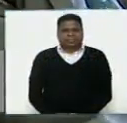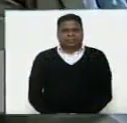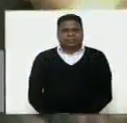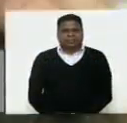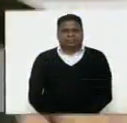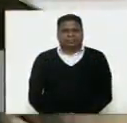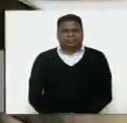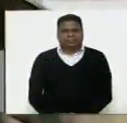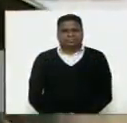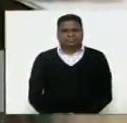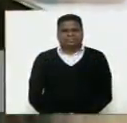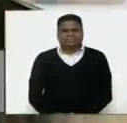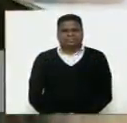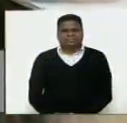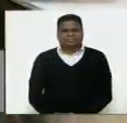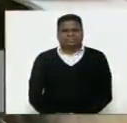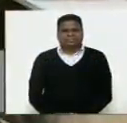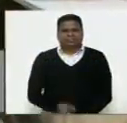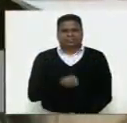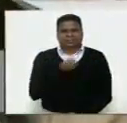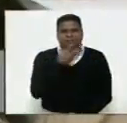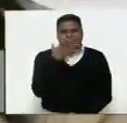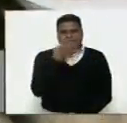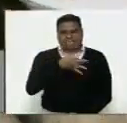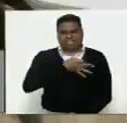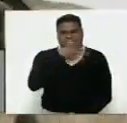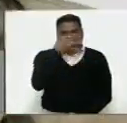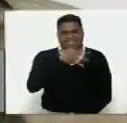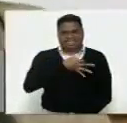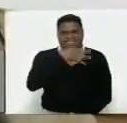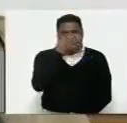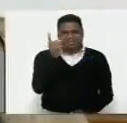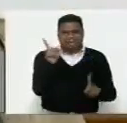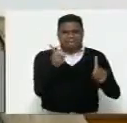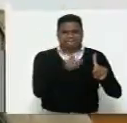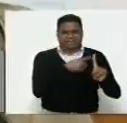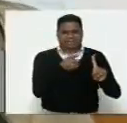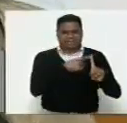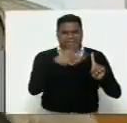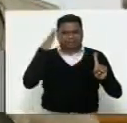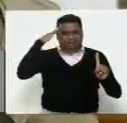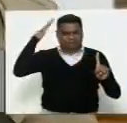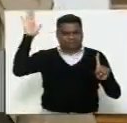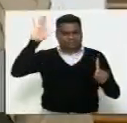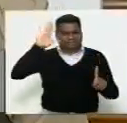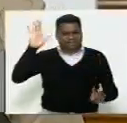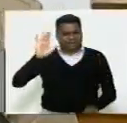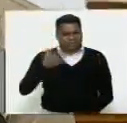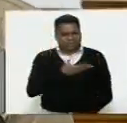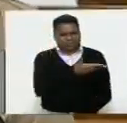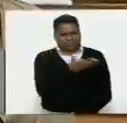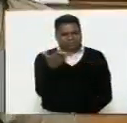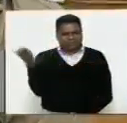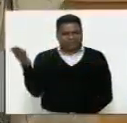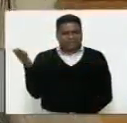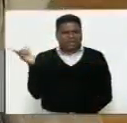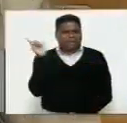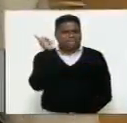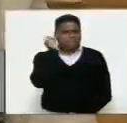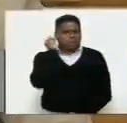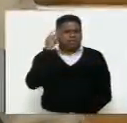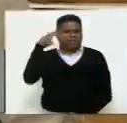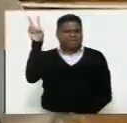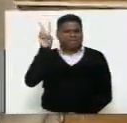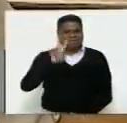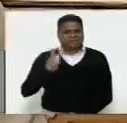Sí, muy buenas tardes. En primer lugar, saludar en nombre de las mujeres venezolanas y de la ministra